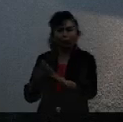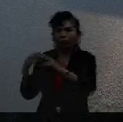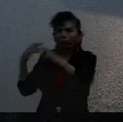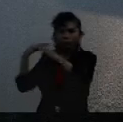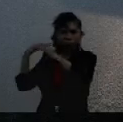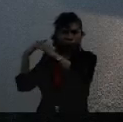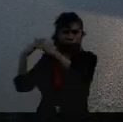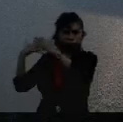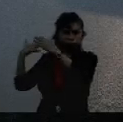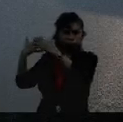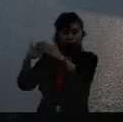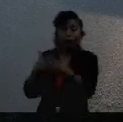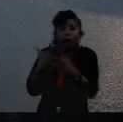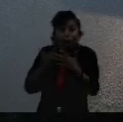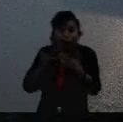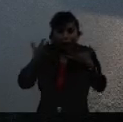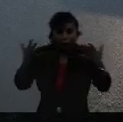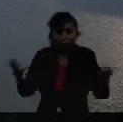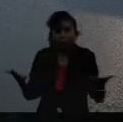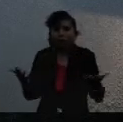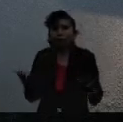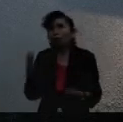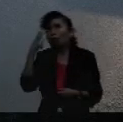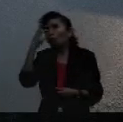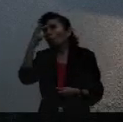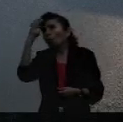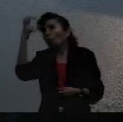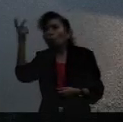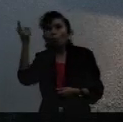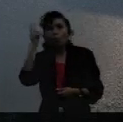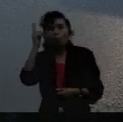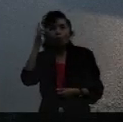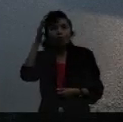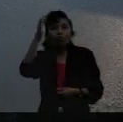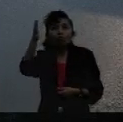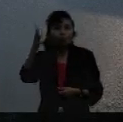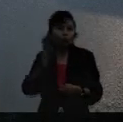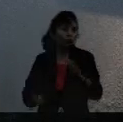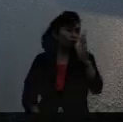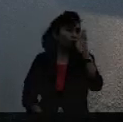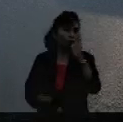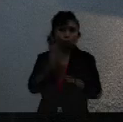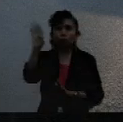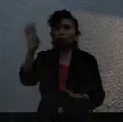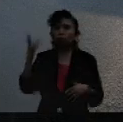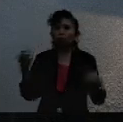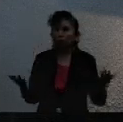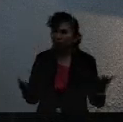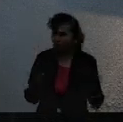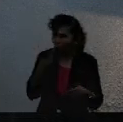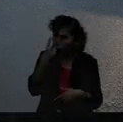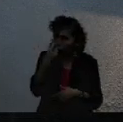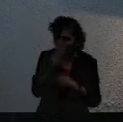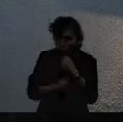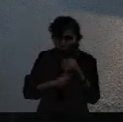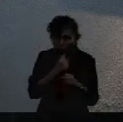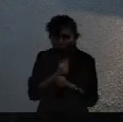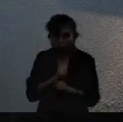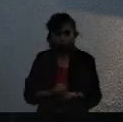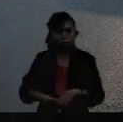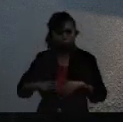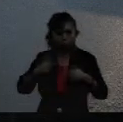que ahora renuevan esa esperanza de un futuro mejor Desde hace dos años que tomé